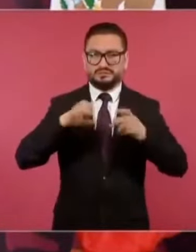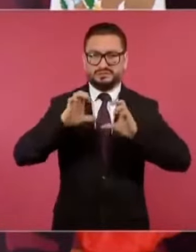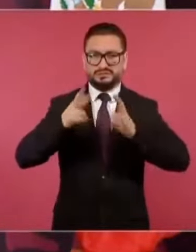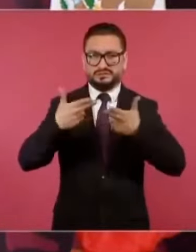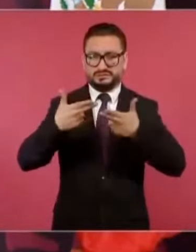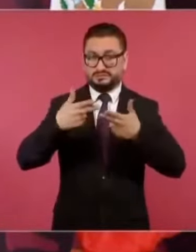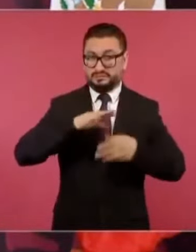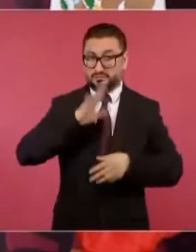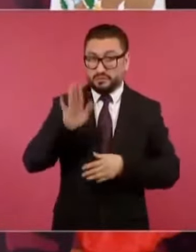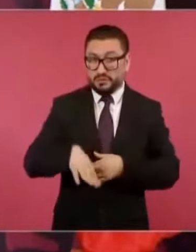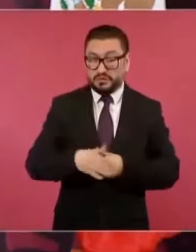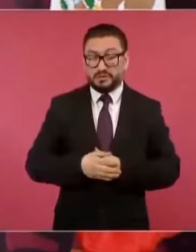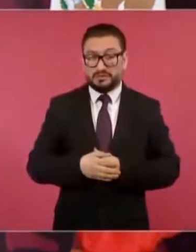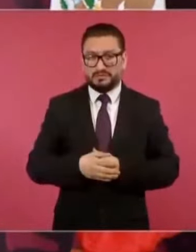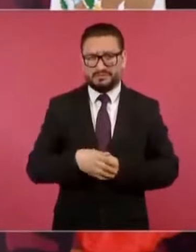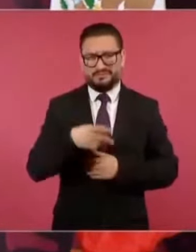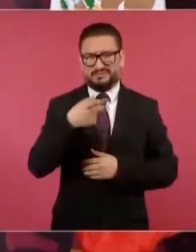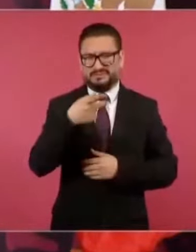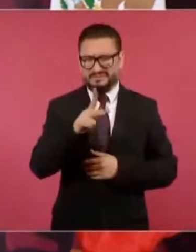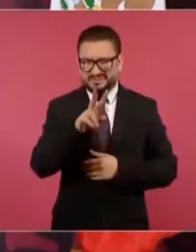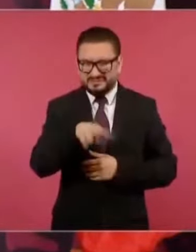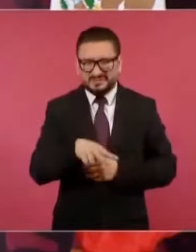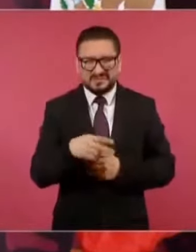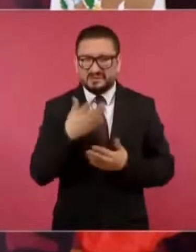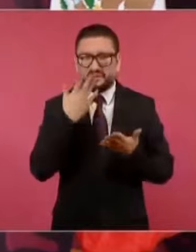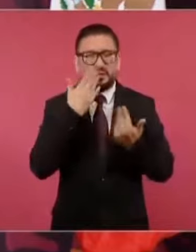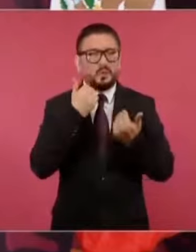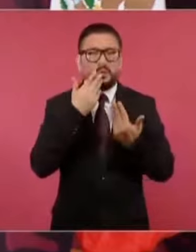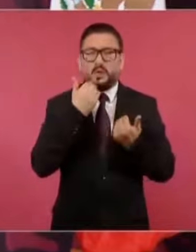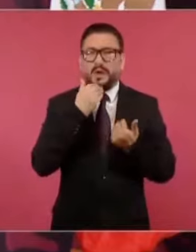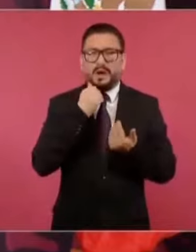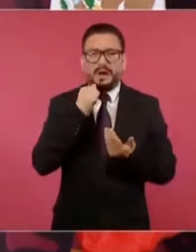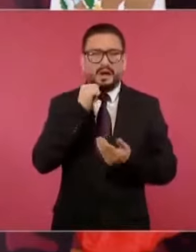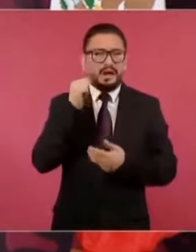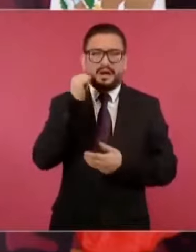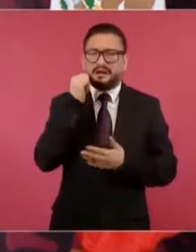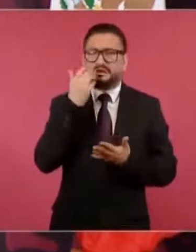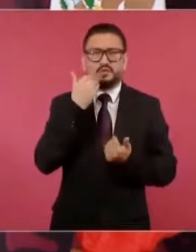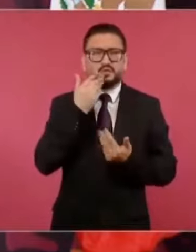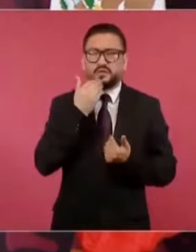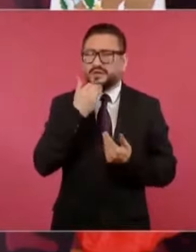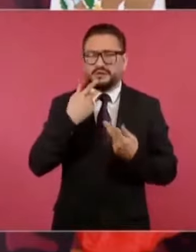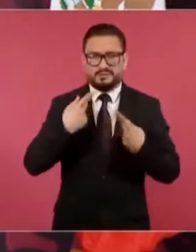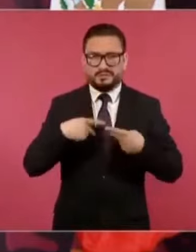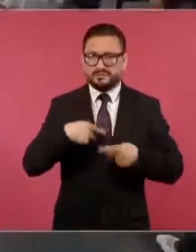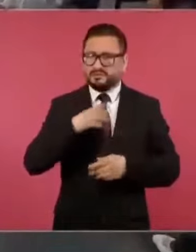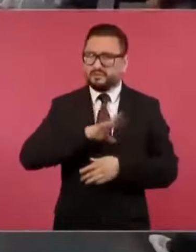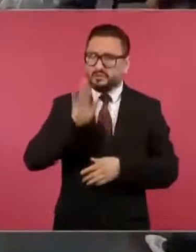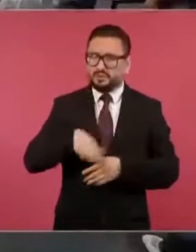Pues resulta que no hubieron asesinados ayer en Chiapas, esos asesinados